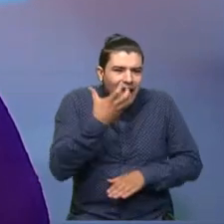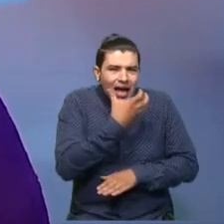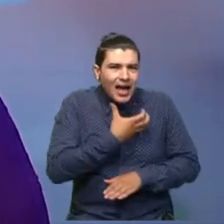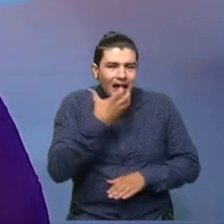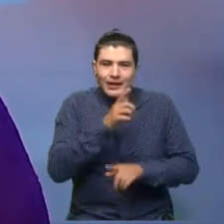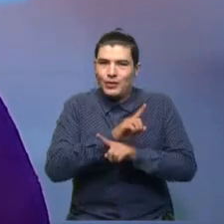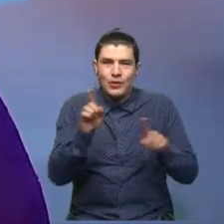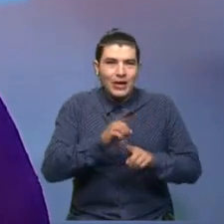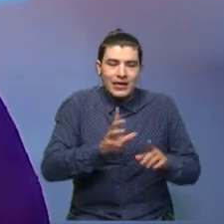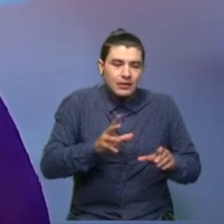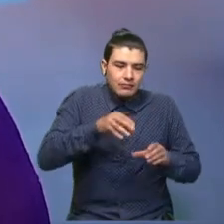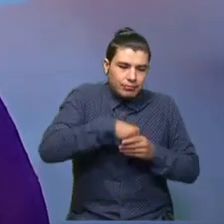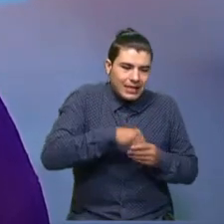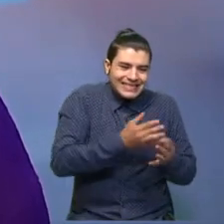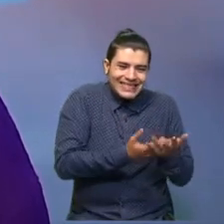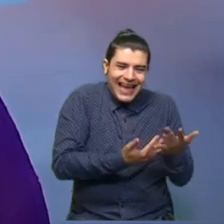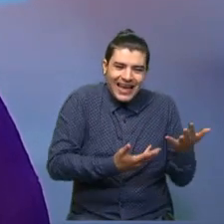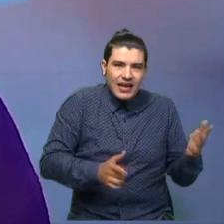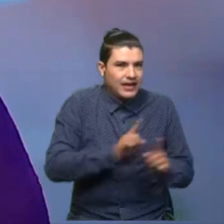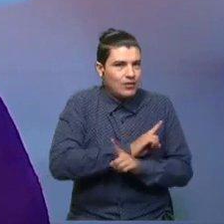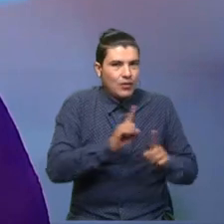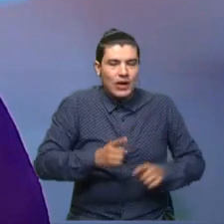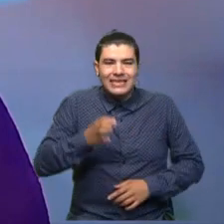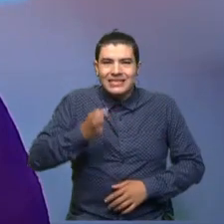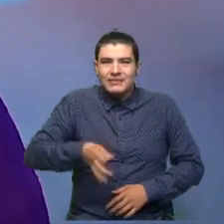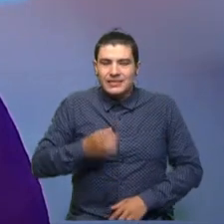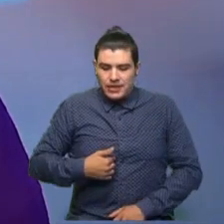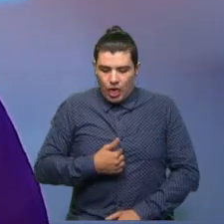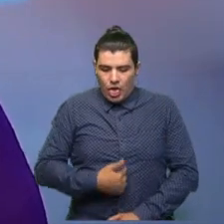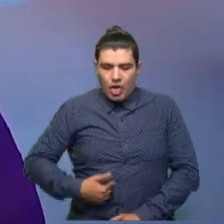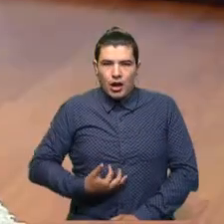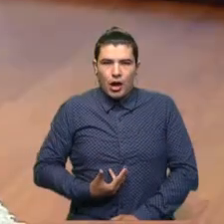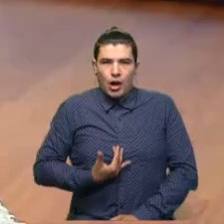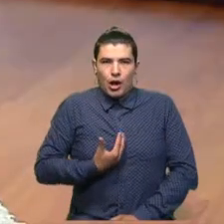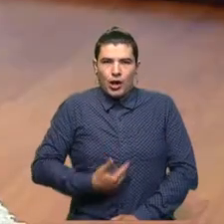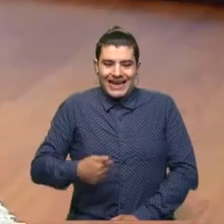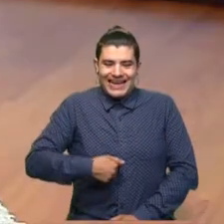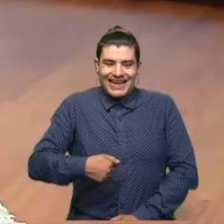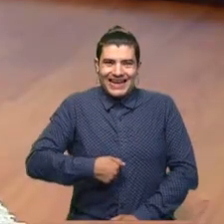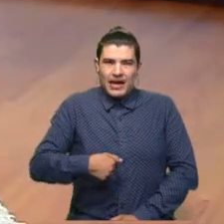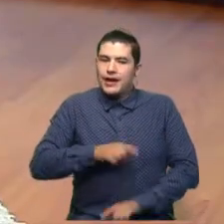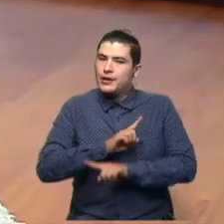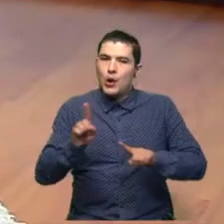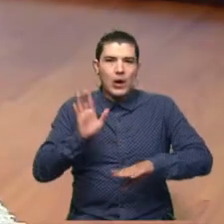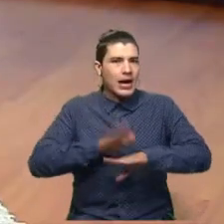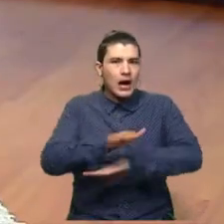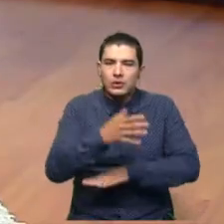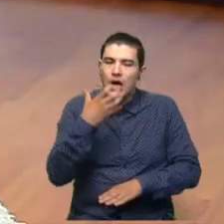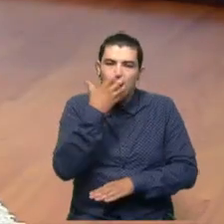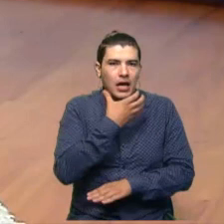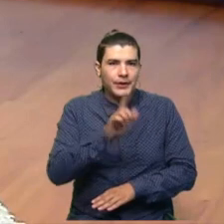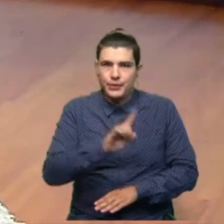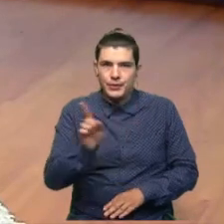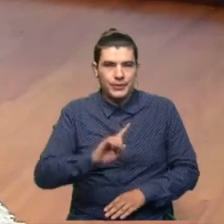sino que va a estar permanentemente en la mucosa gástrica y por esa razón no produce fiebre. Ok, doctor. Otra pregunta.